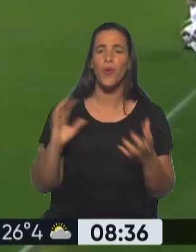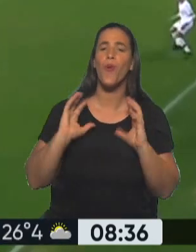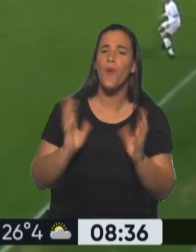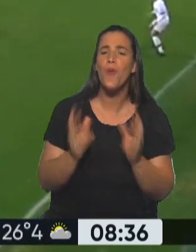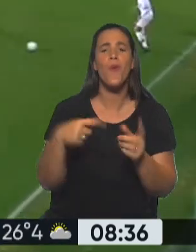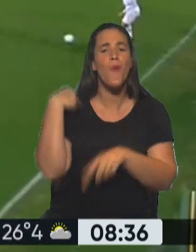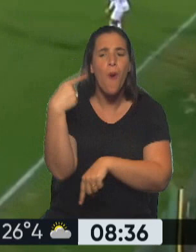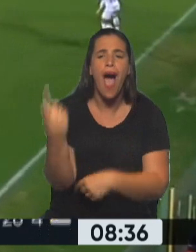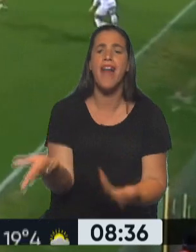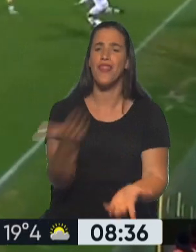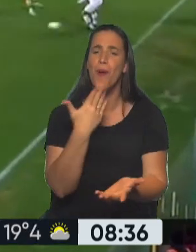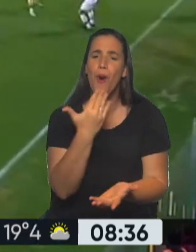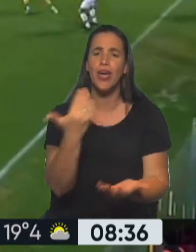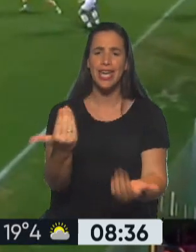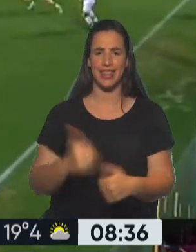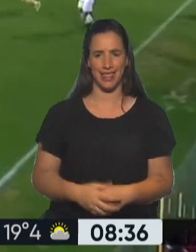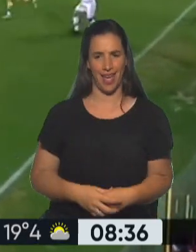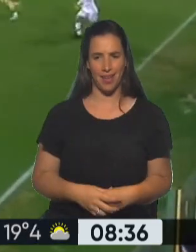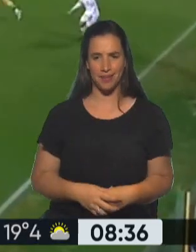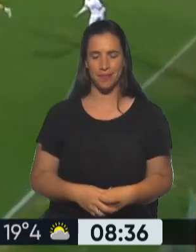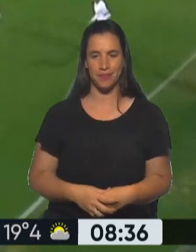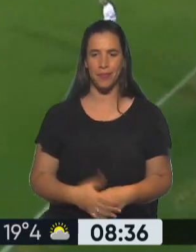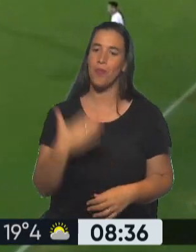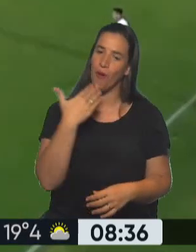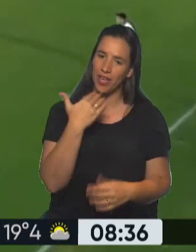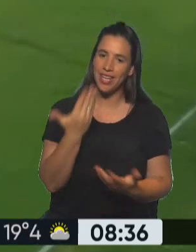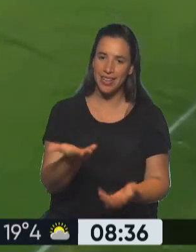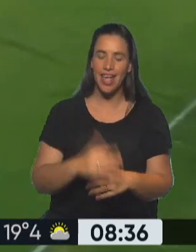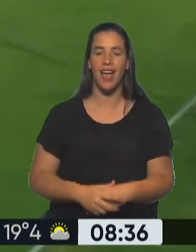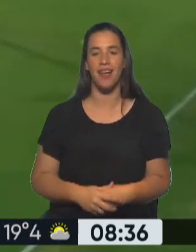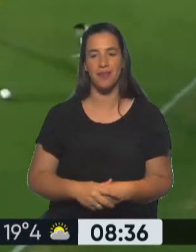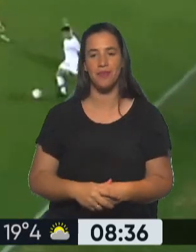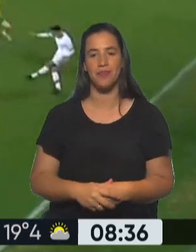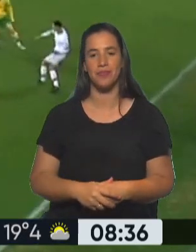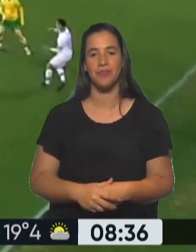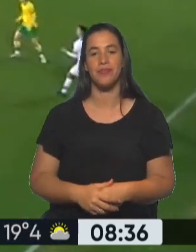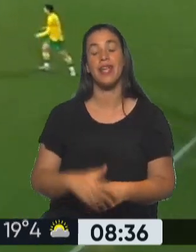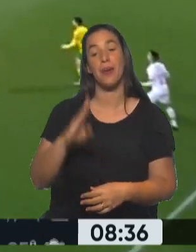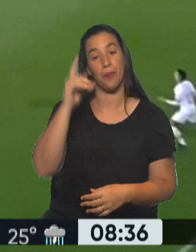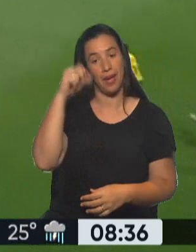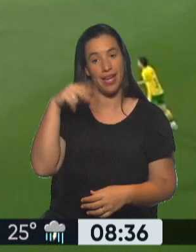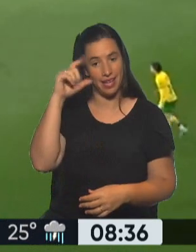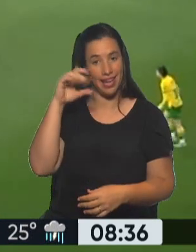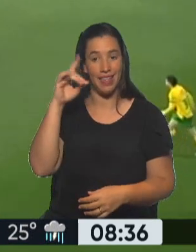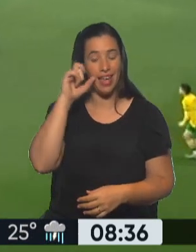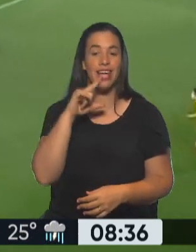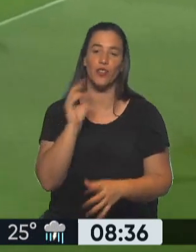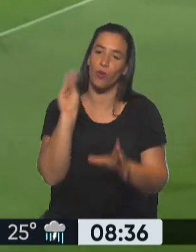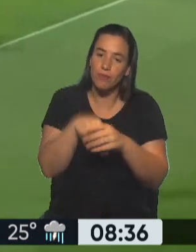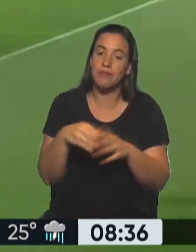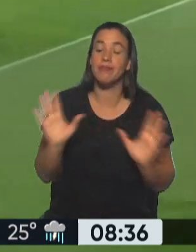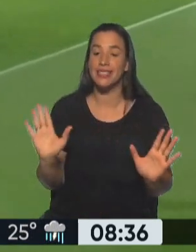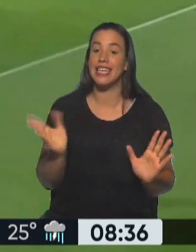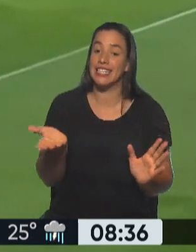¿Cuándo juega Boquita? Bueno, Boquita. Con salvo Benedetto, que ya era, si lo habilitaban